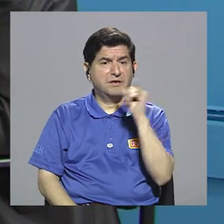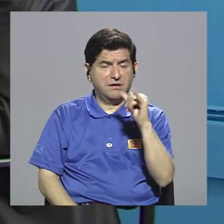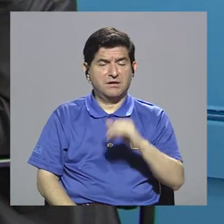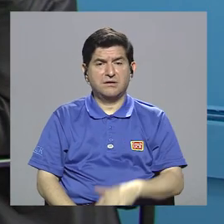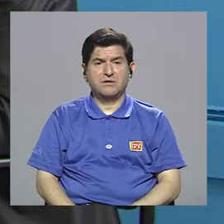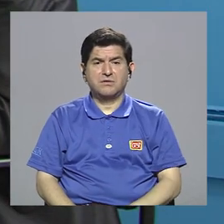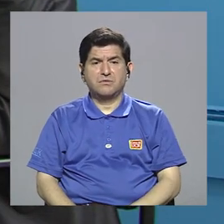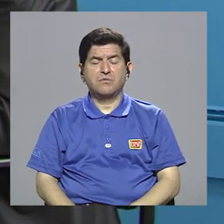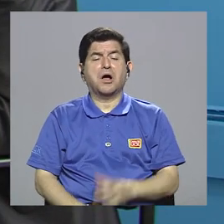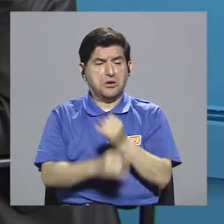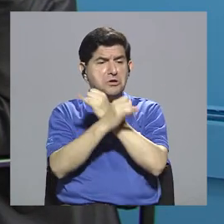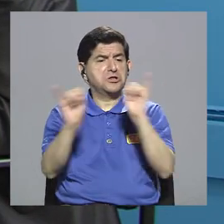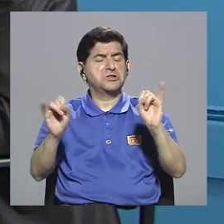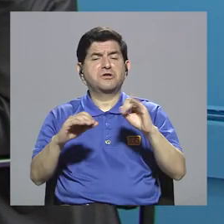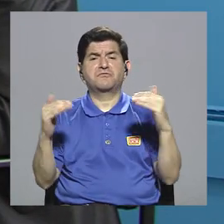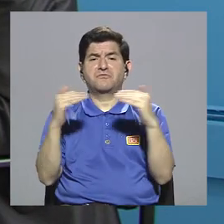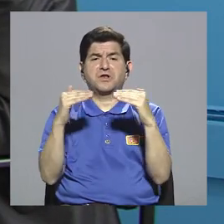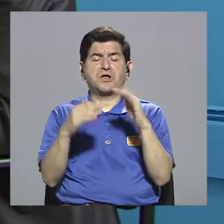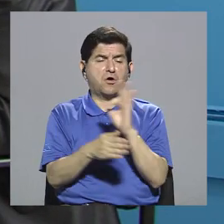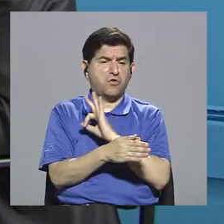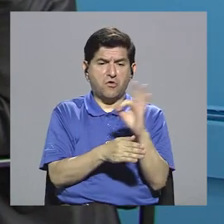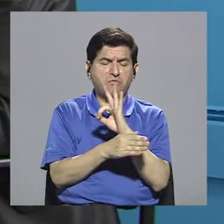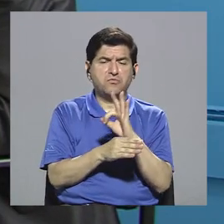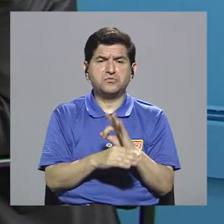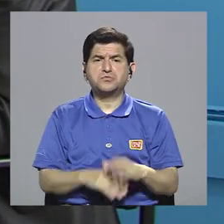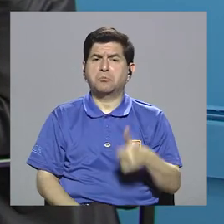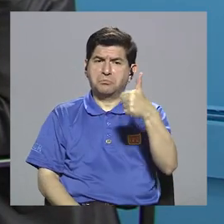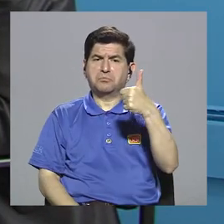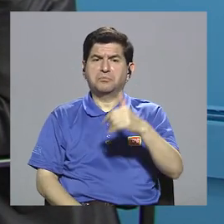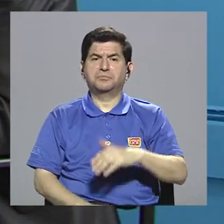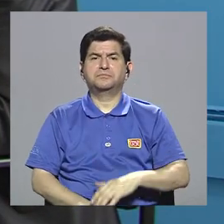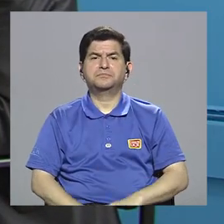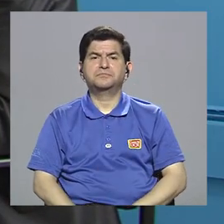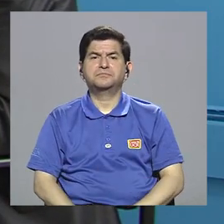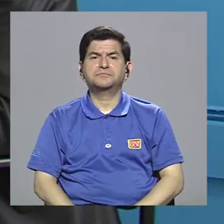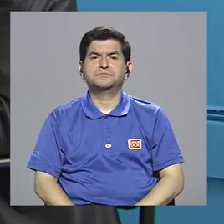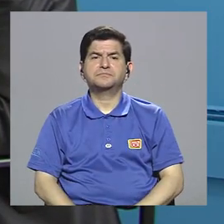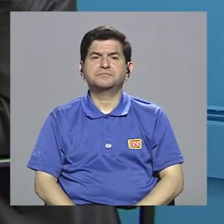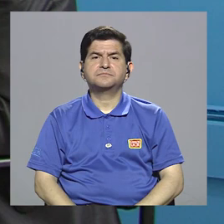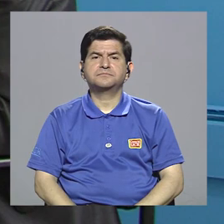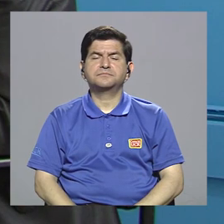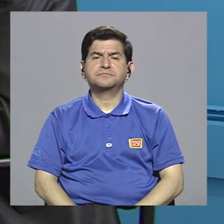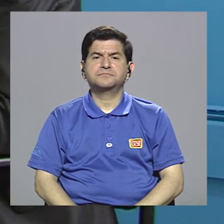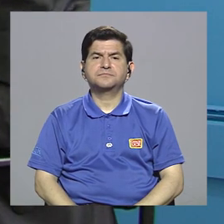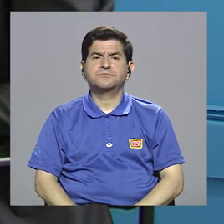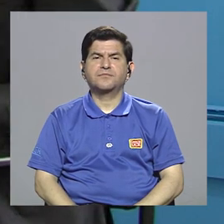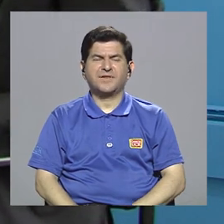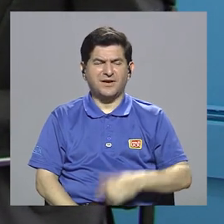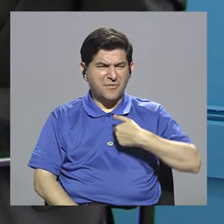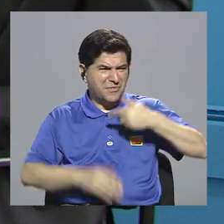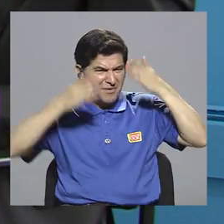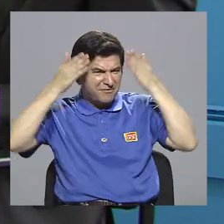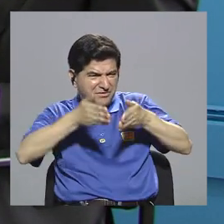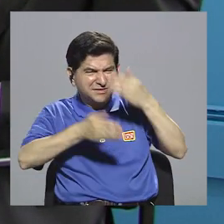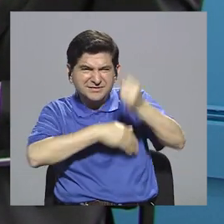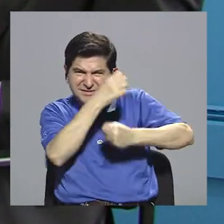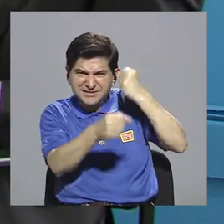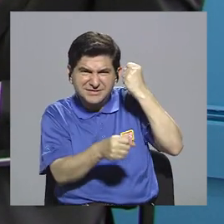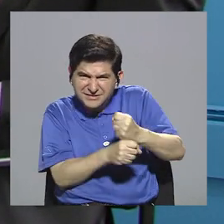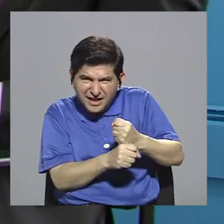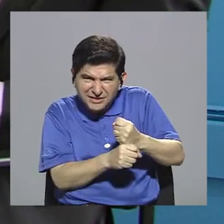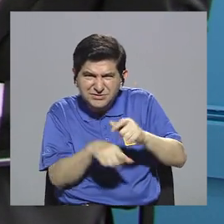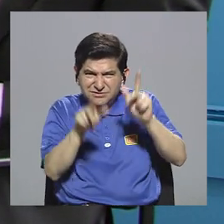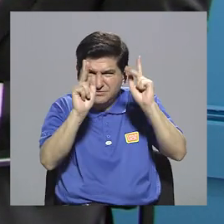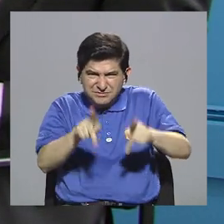de autonomía y de funcionamiento muy altos entonces más que fijarse en la edad